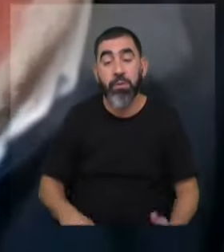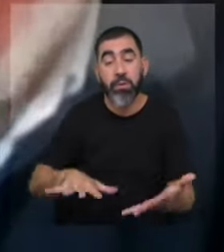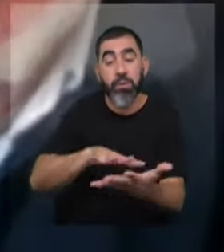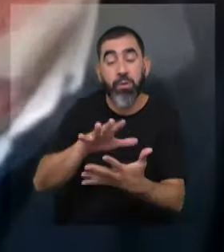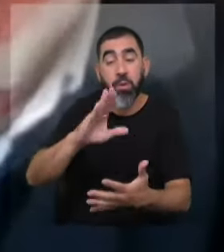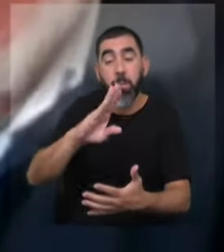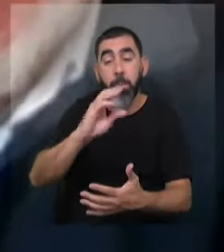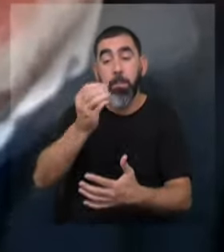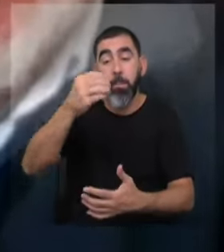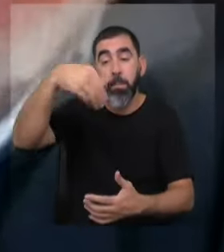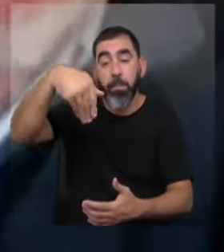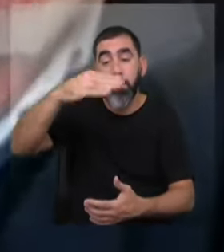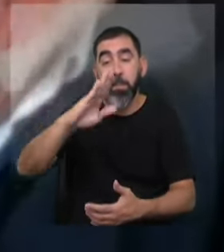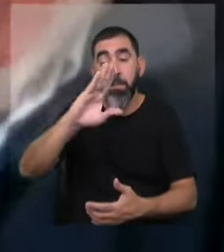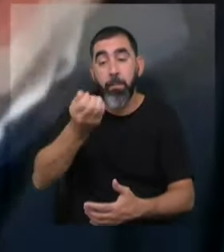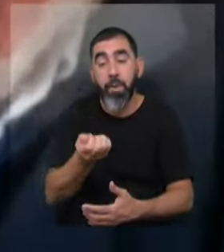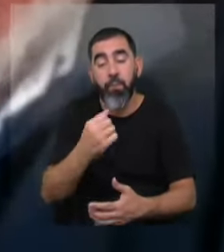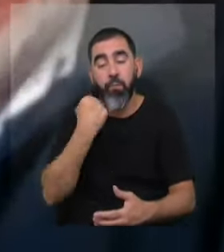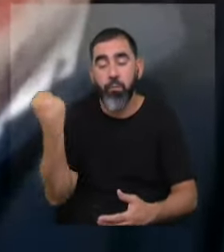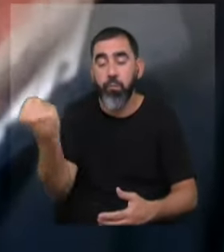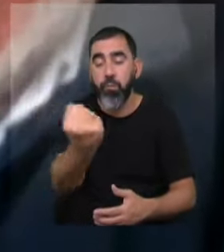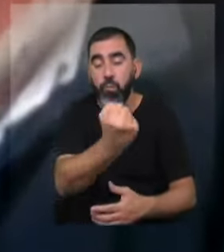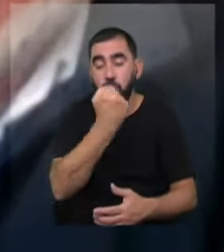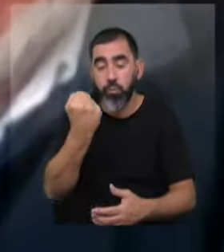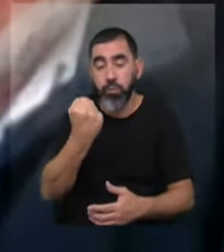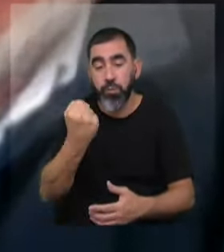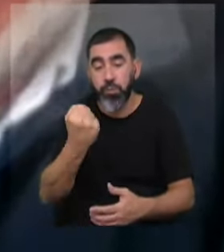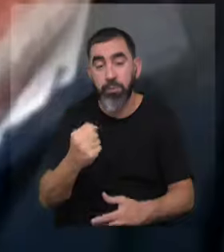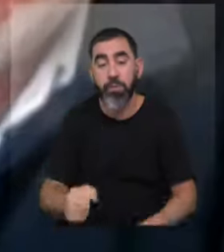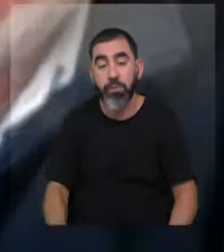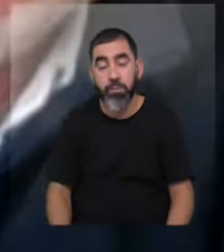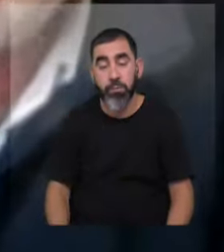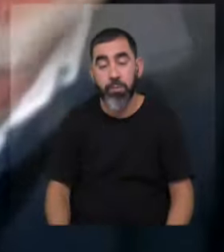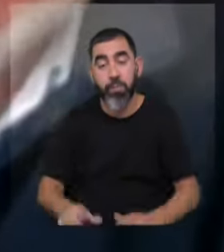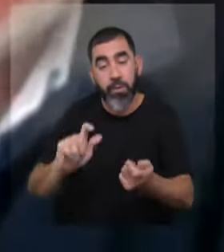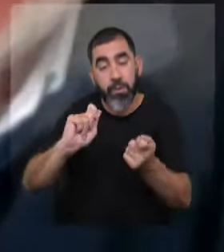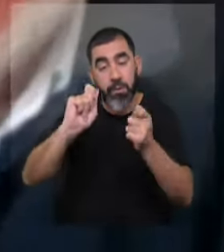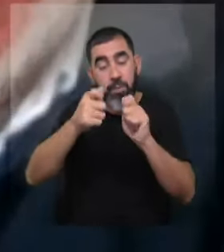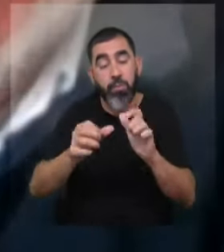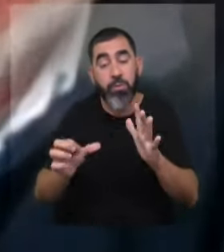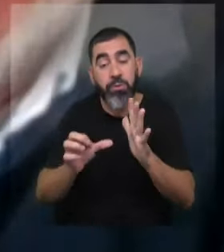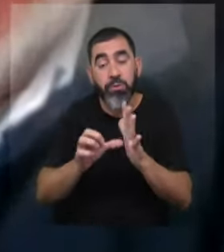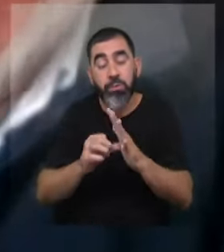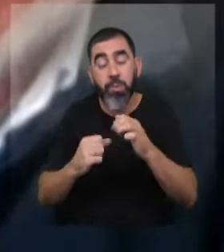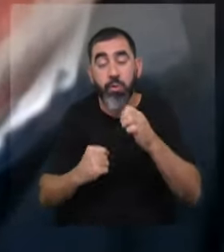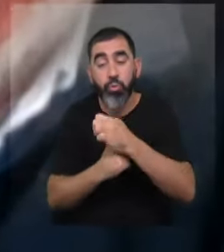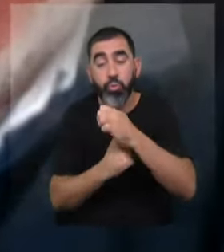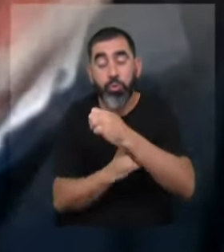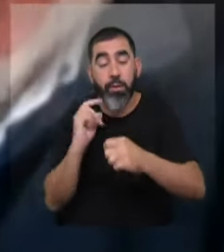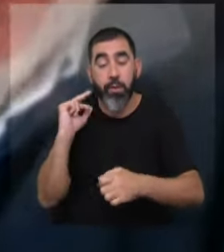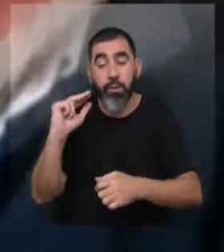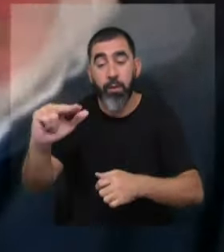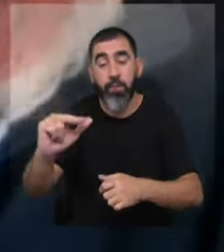duda un aspecto clave en lograr una transición hacia sistemas más